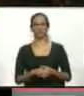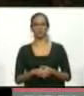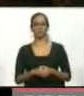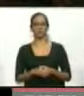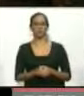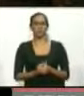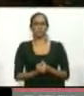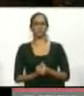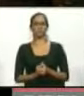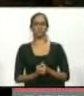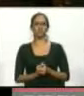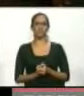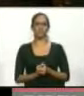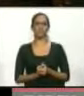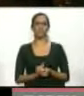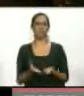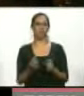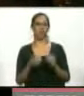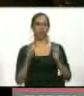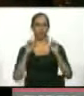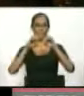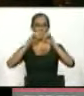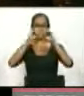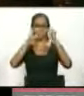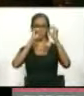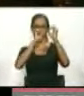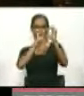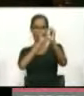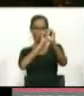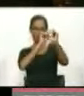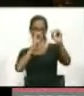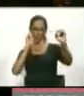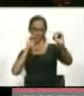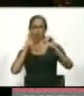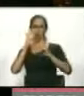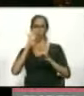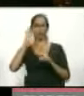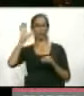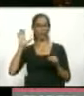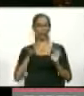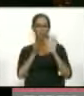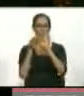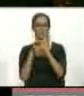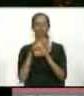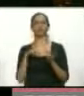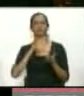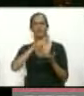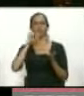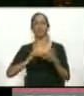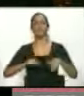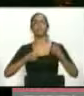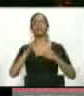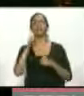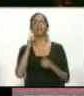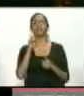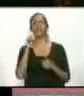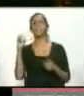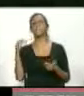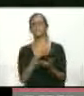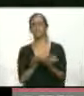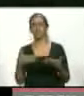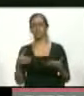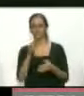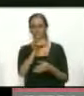si los planetas se alinearán y los cuatro países se reunificarán formarían una nación con más de cien millones de habitantes